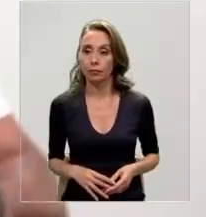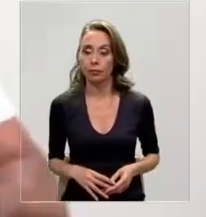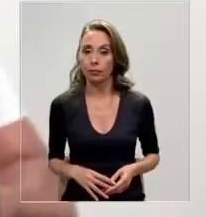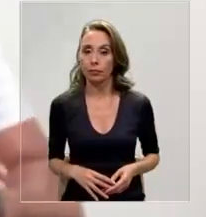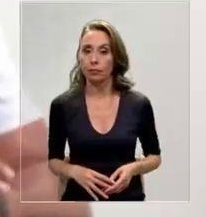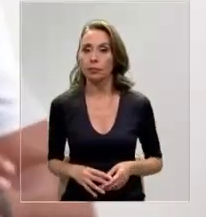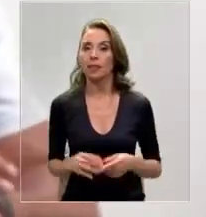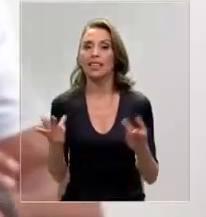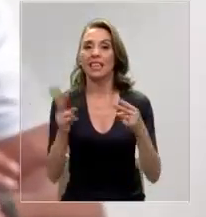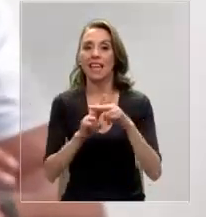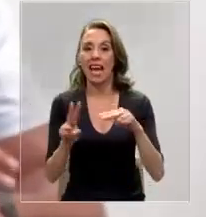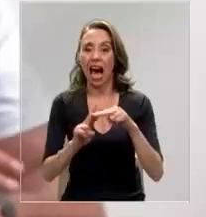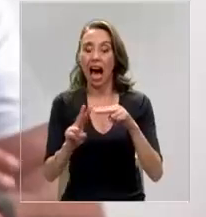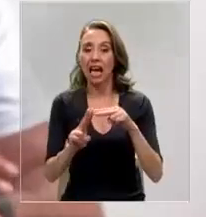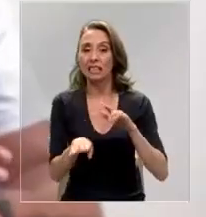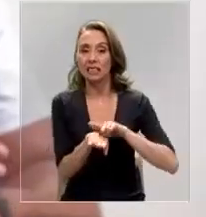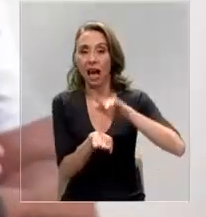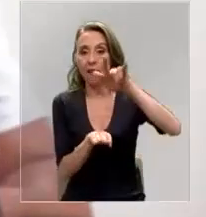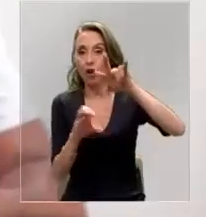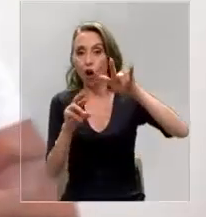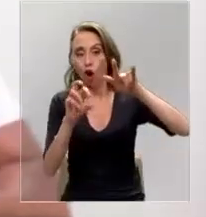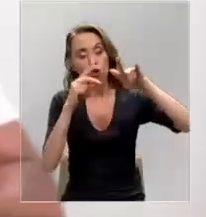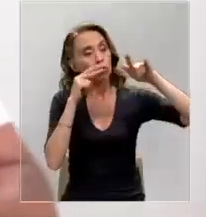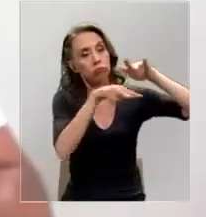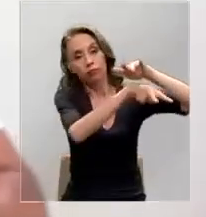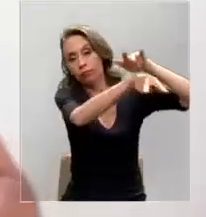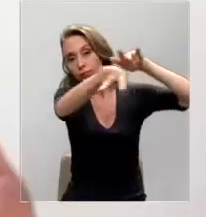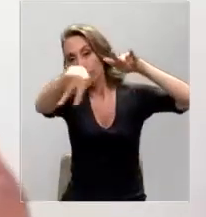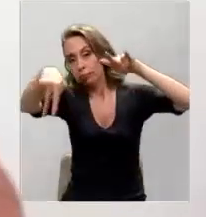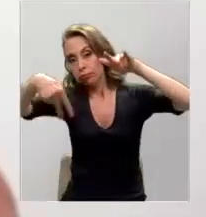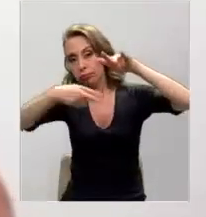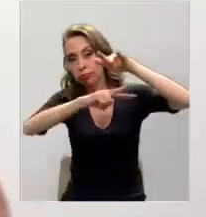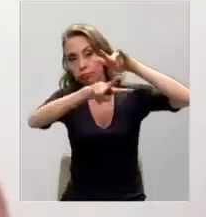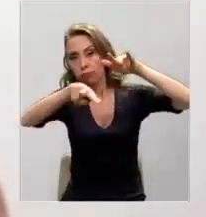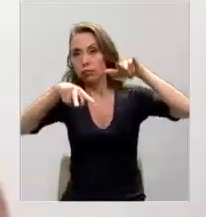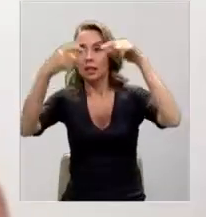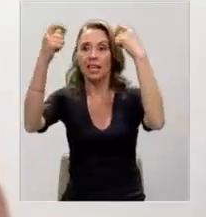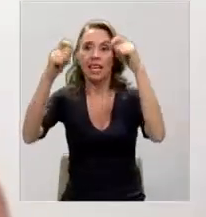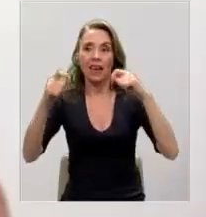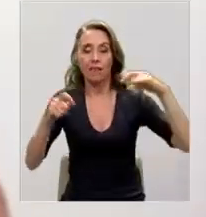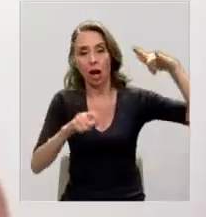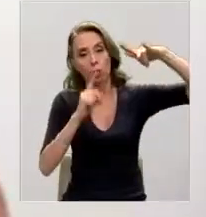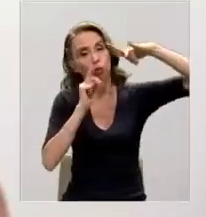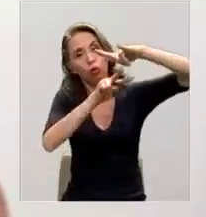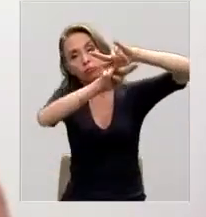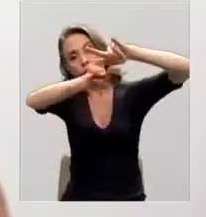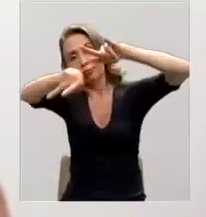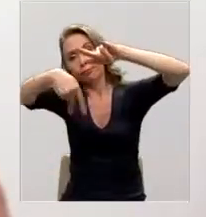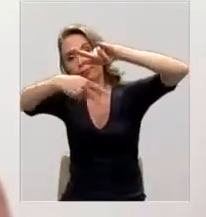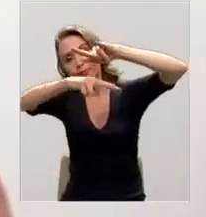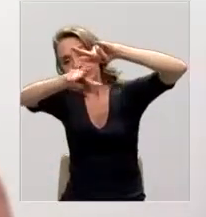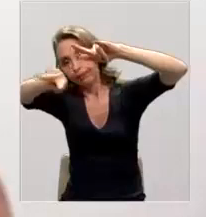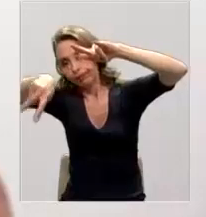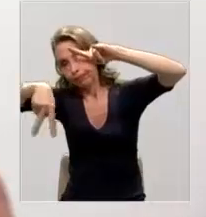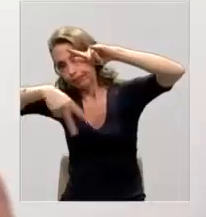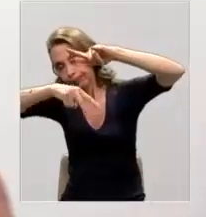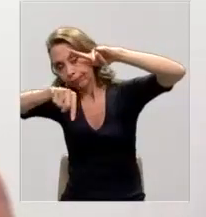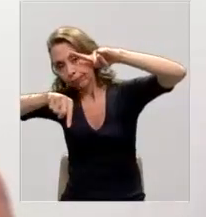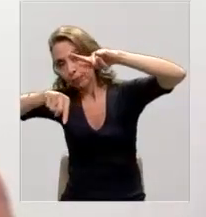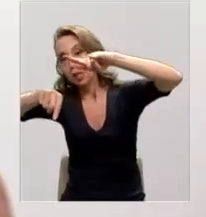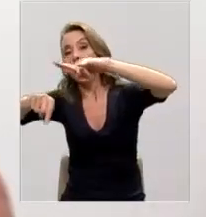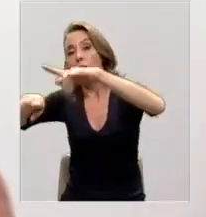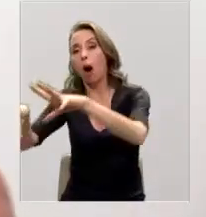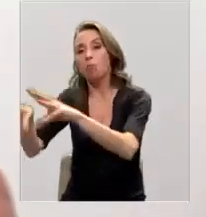Lo que está haciendo Orion es un reconocimiento. Está buscando realizar una evaluación desde el aire y luego, por supuesto, proporcionar